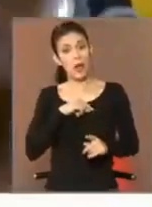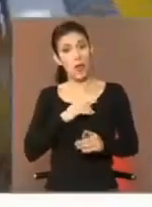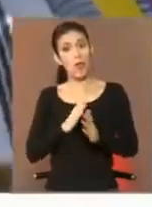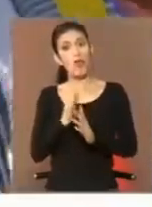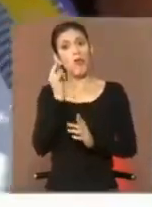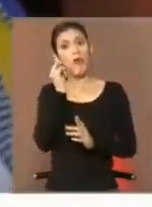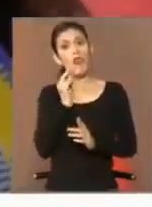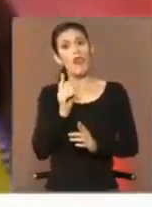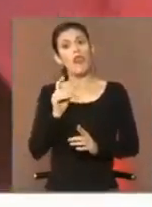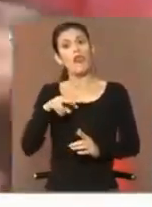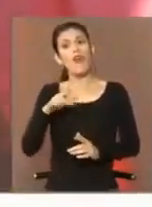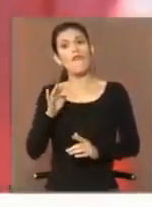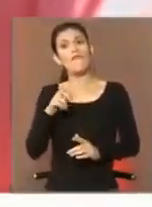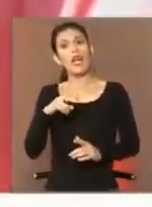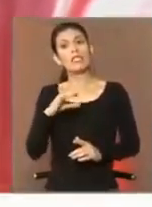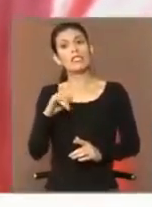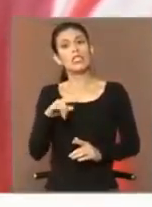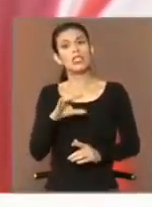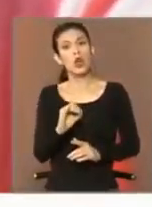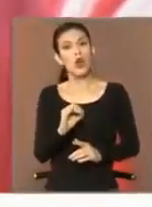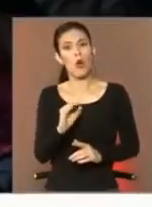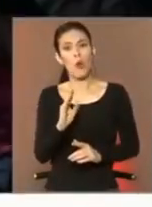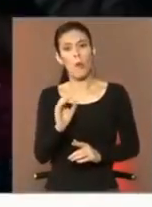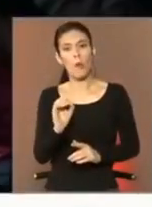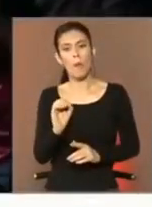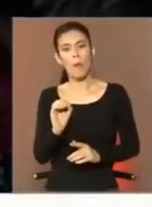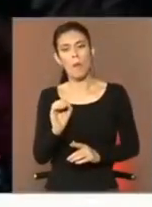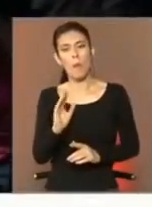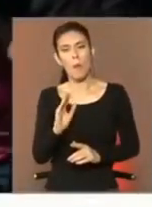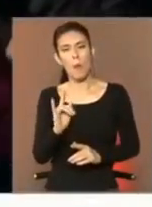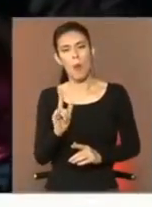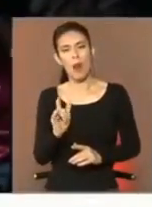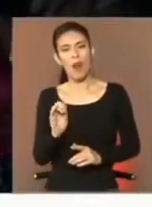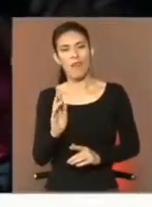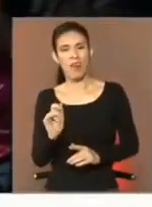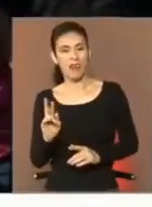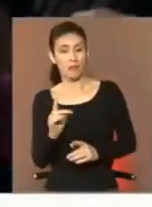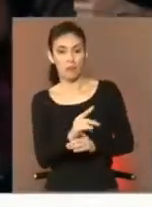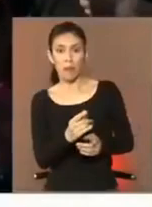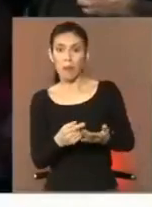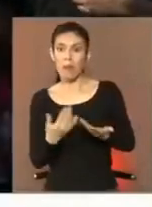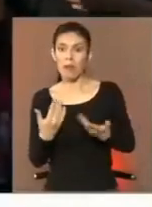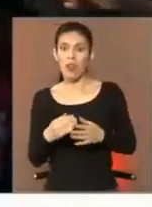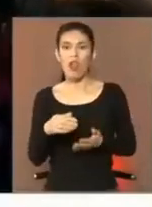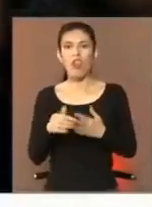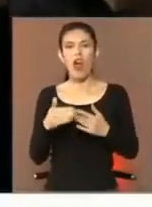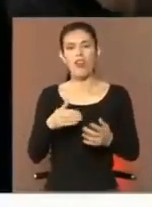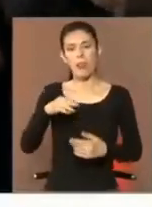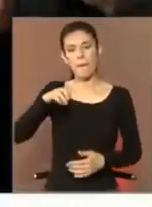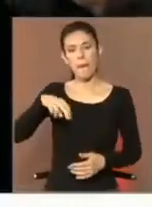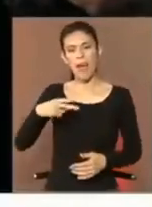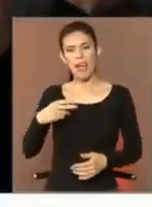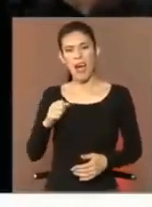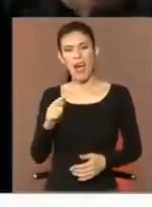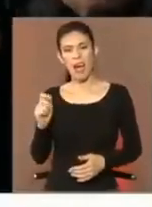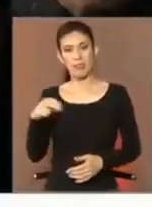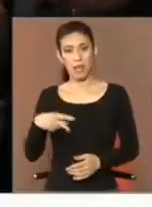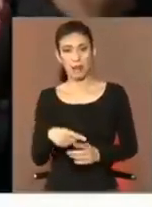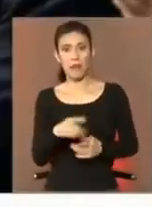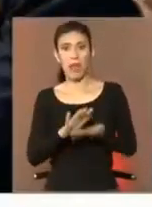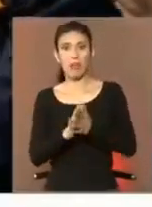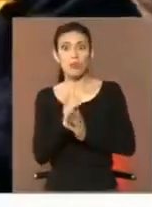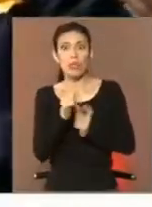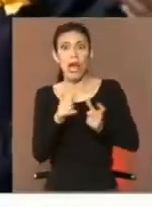Boulevard se ubica en el barrio Washington Heights de Manhattan hasta este lugar llegaron Seguidores del animador chileno para